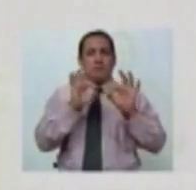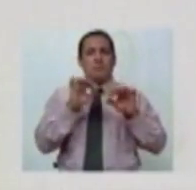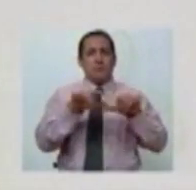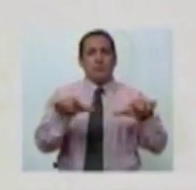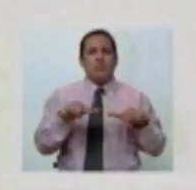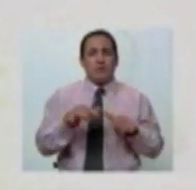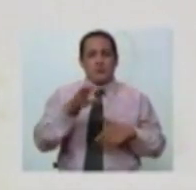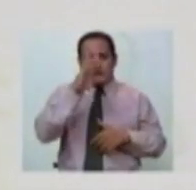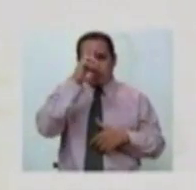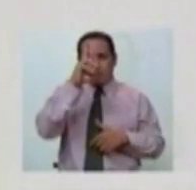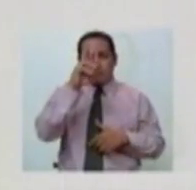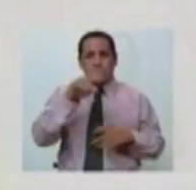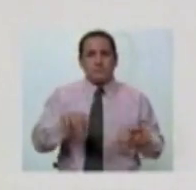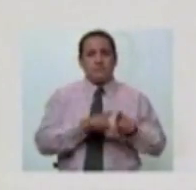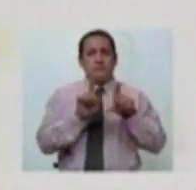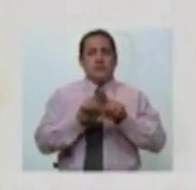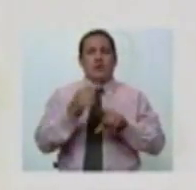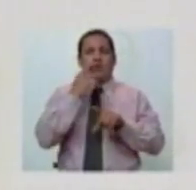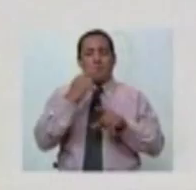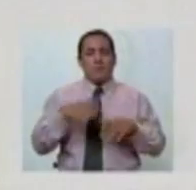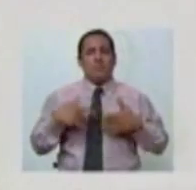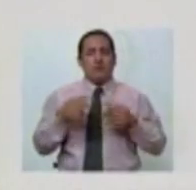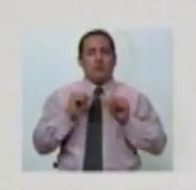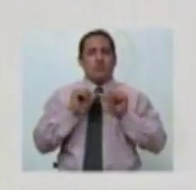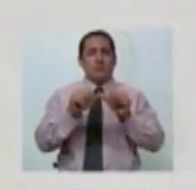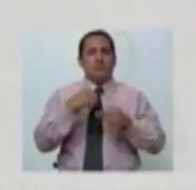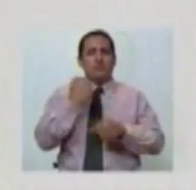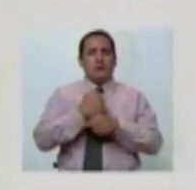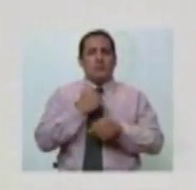misma ciudad de Cusco, ¿no? Con lo cual él podía